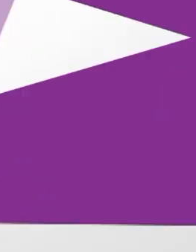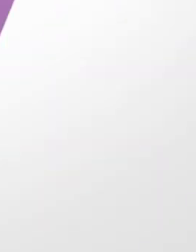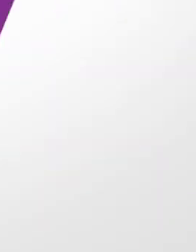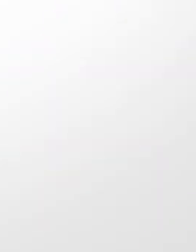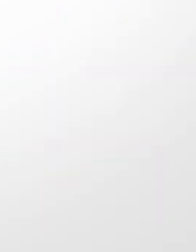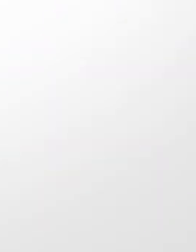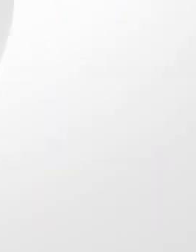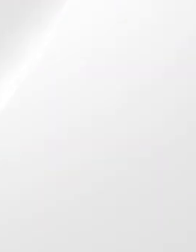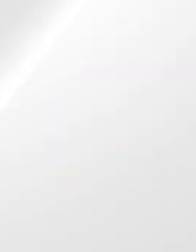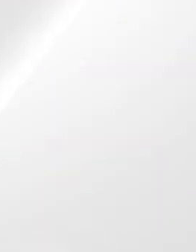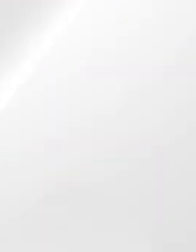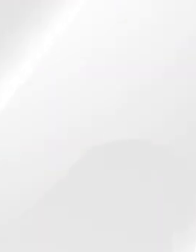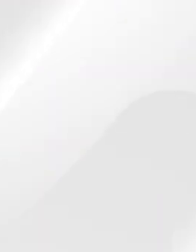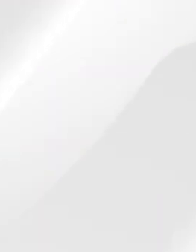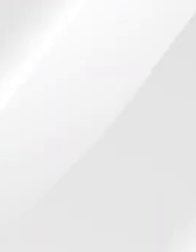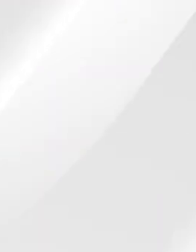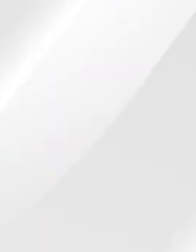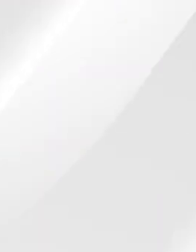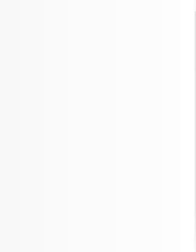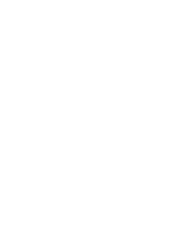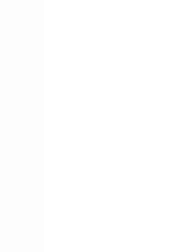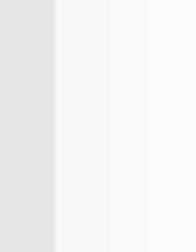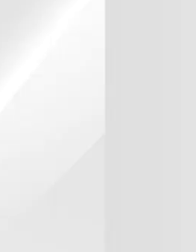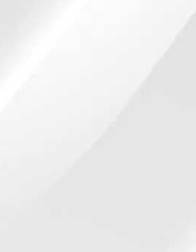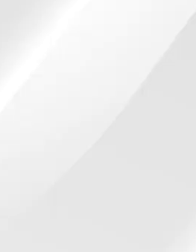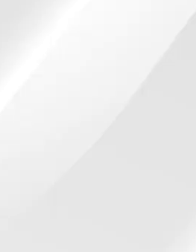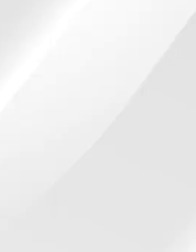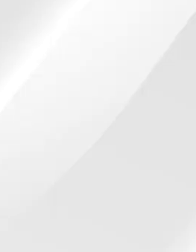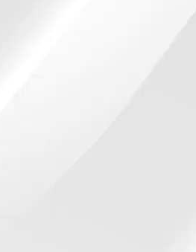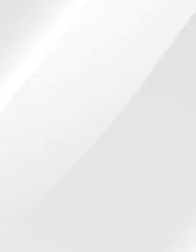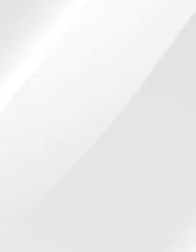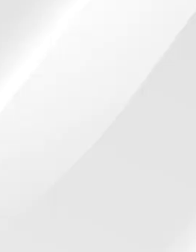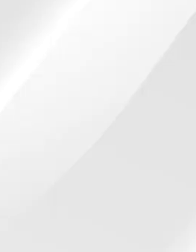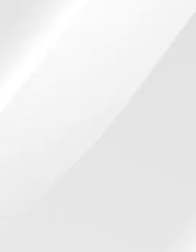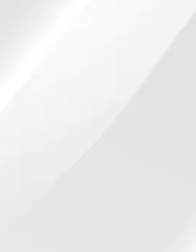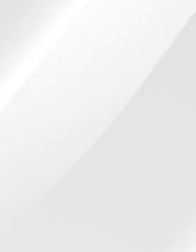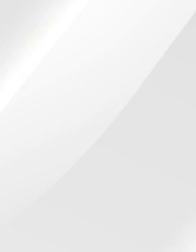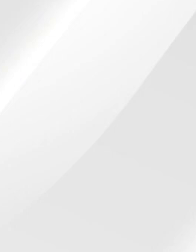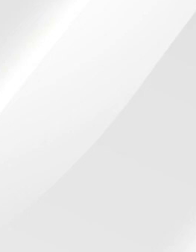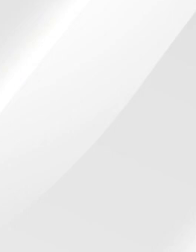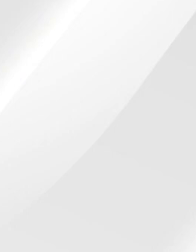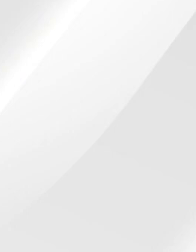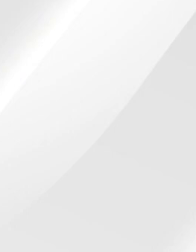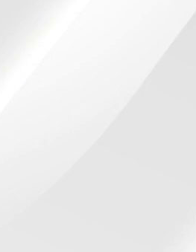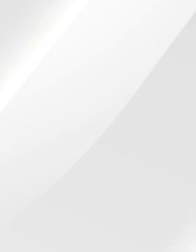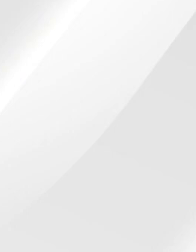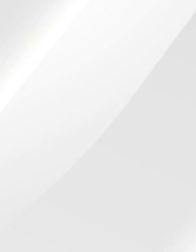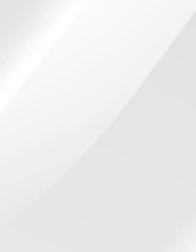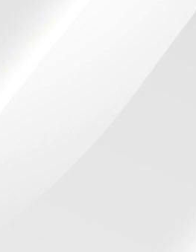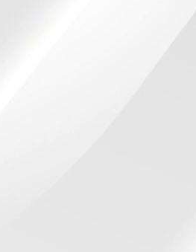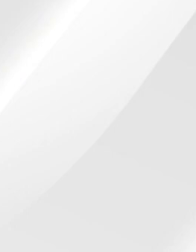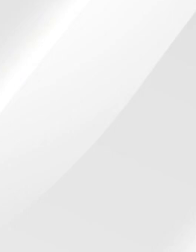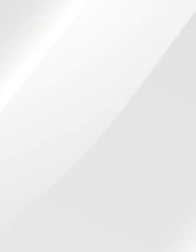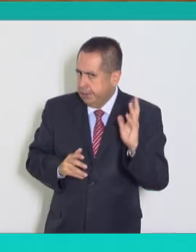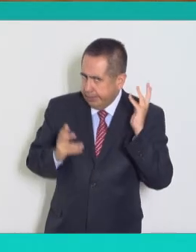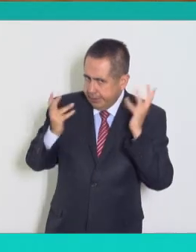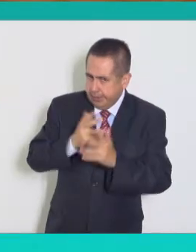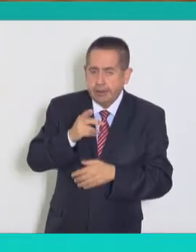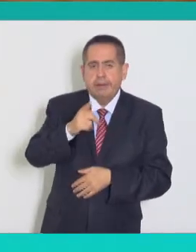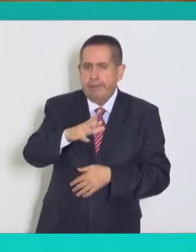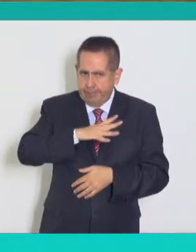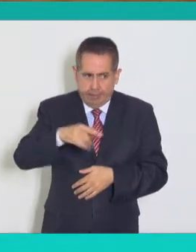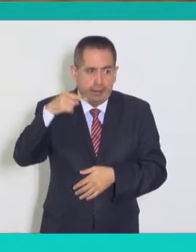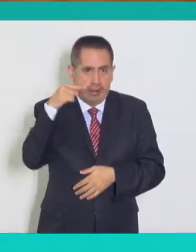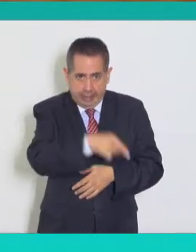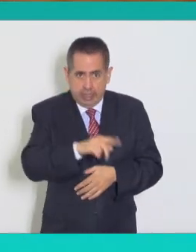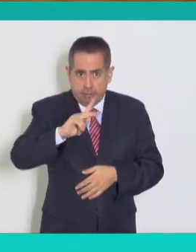el instituto nacional de transparencia acceso a la información y selección de datos personales el limay